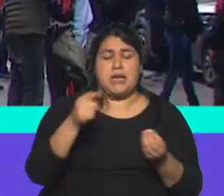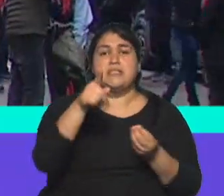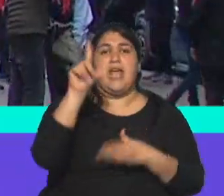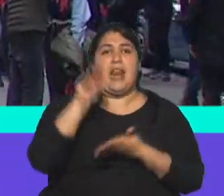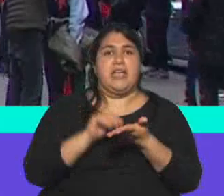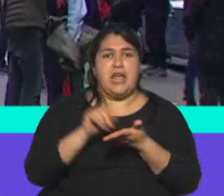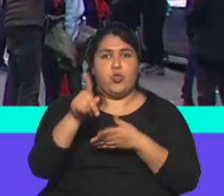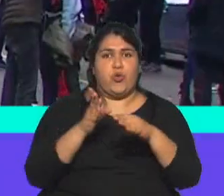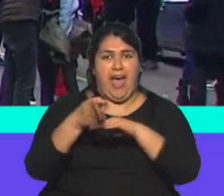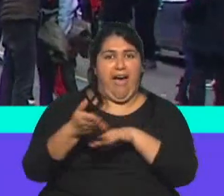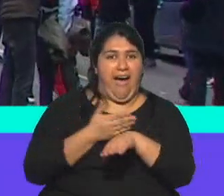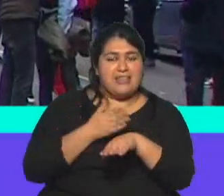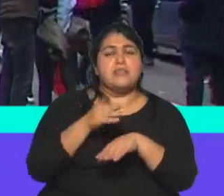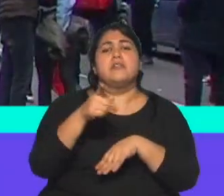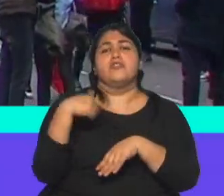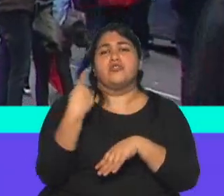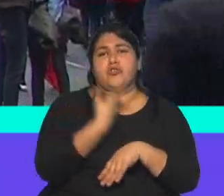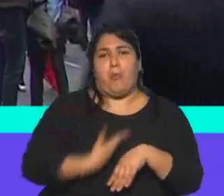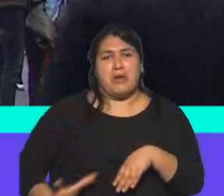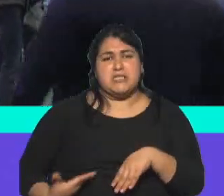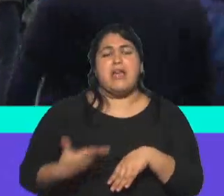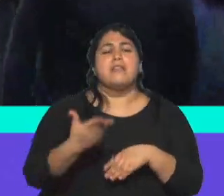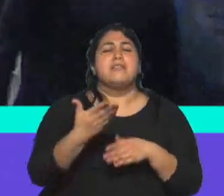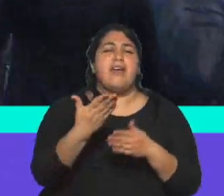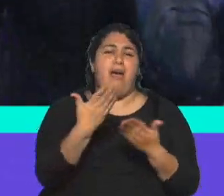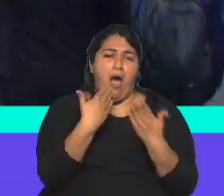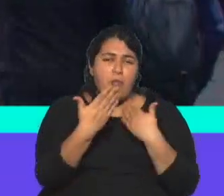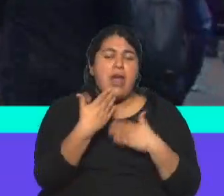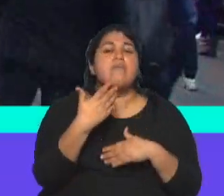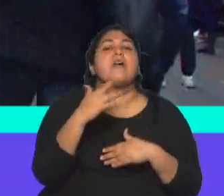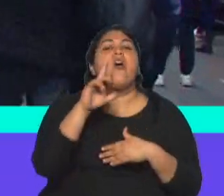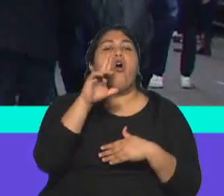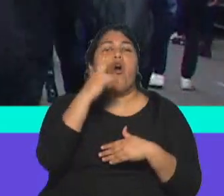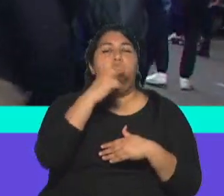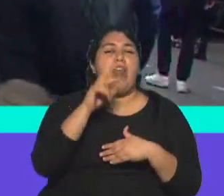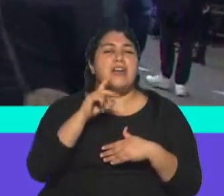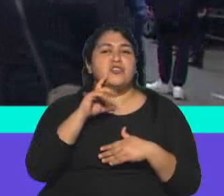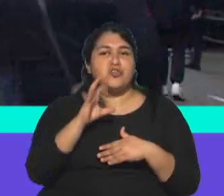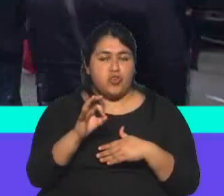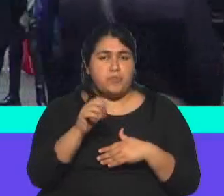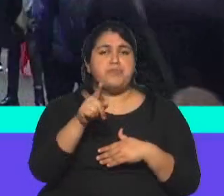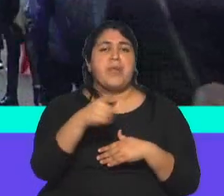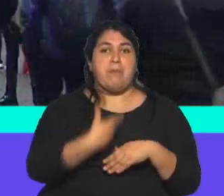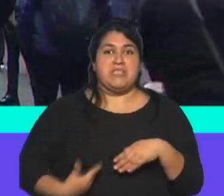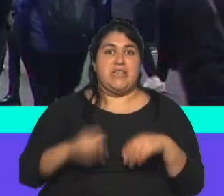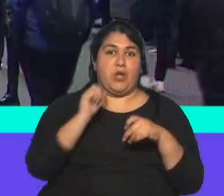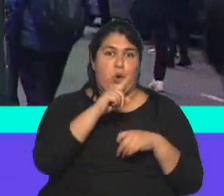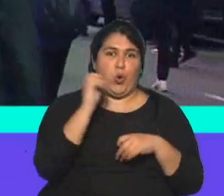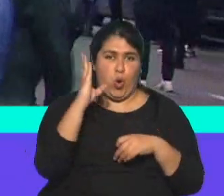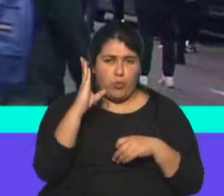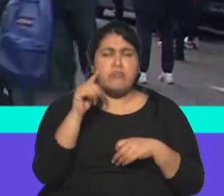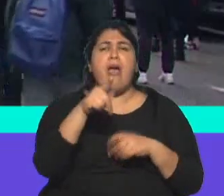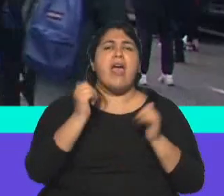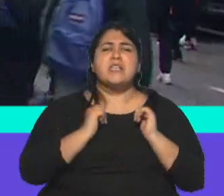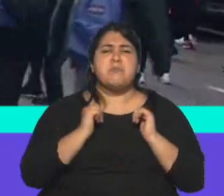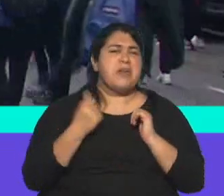legislatura porteña, hablamos con el presidente de San Lorenzo, Horacio de Receigor, que nos contaba un poquito cuál es la expectativa que tenía para la jornada